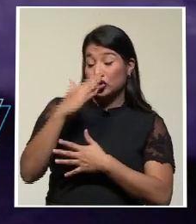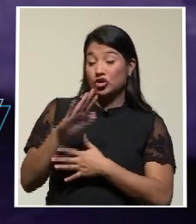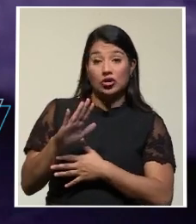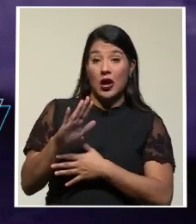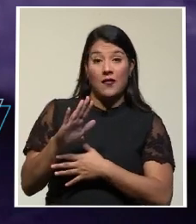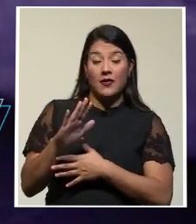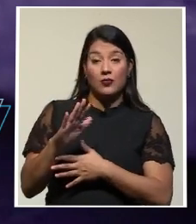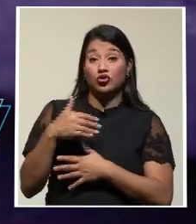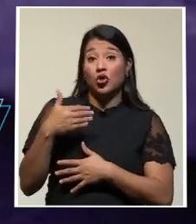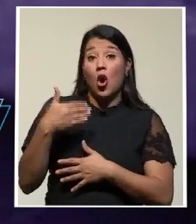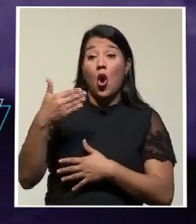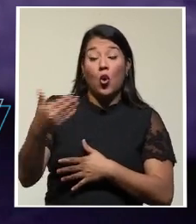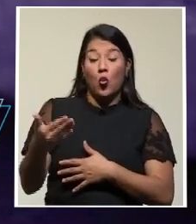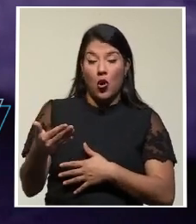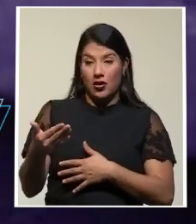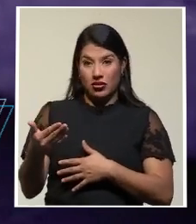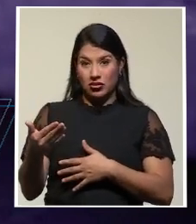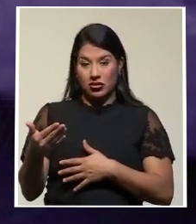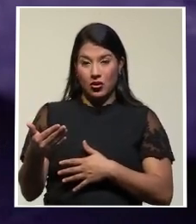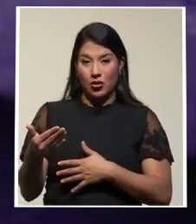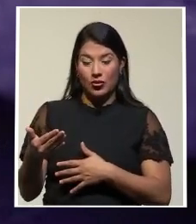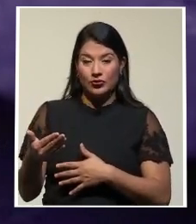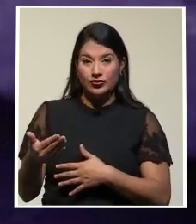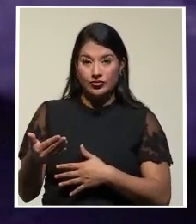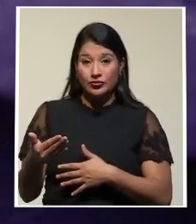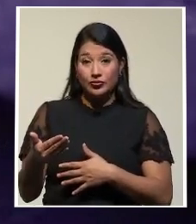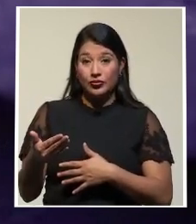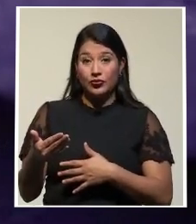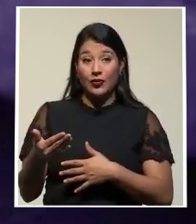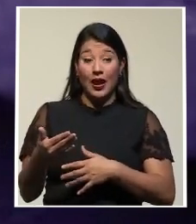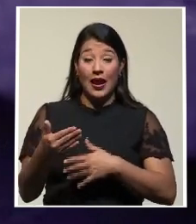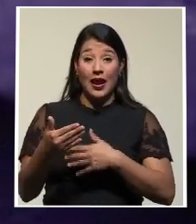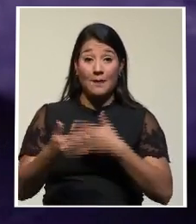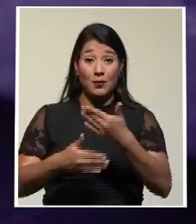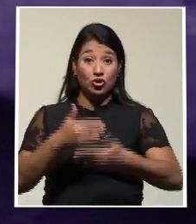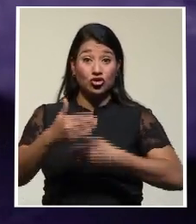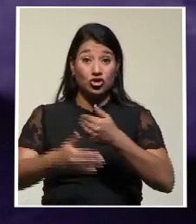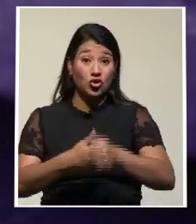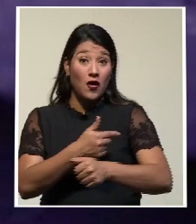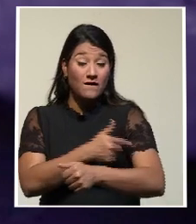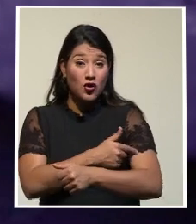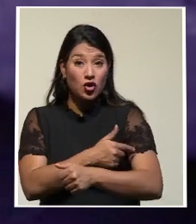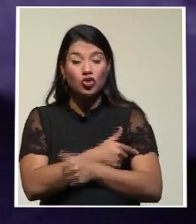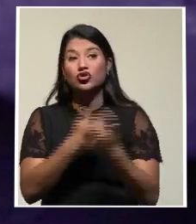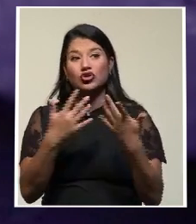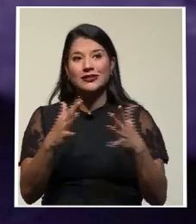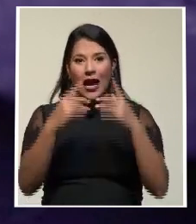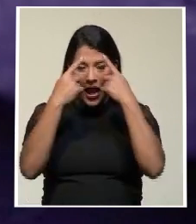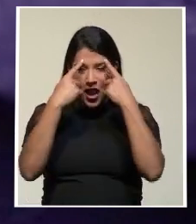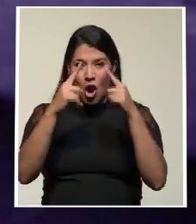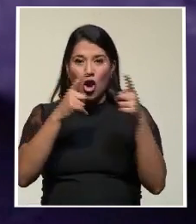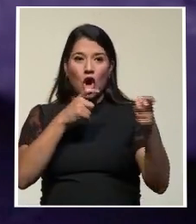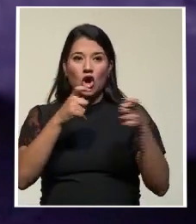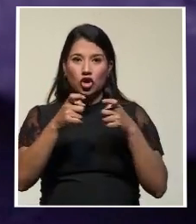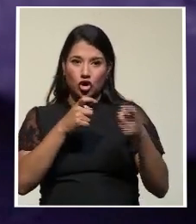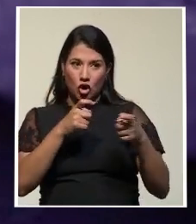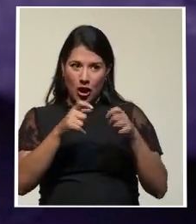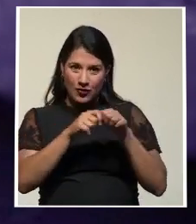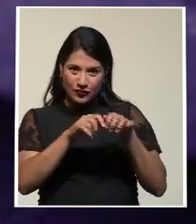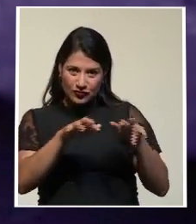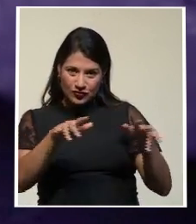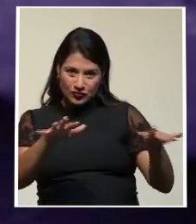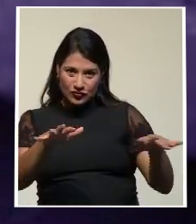en qué momento es que la cobertura de la vacunación va realmente a controlar la epidemia o si esta va